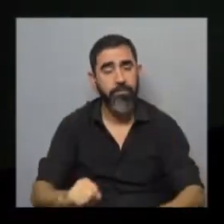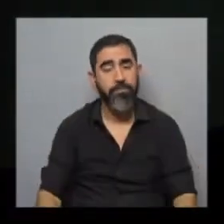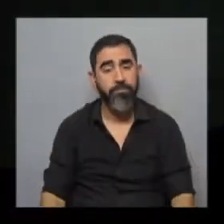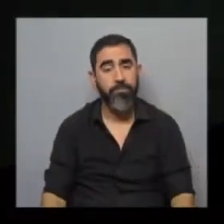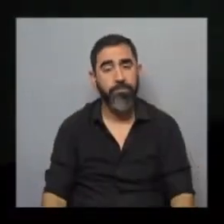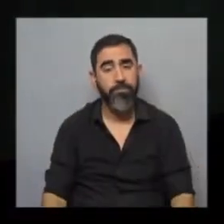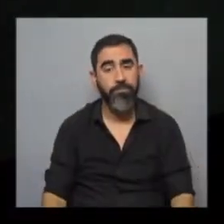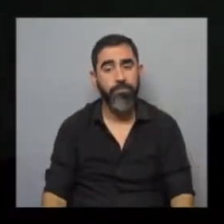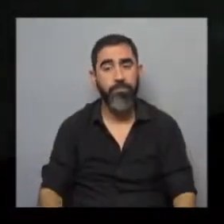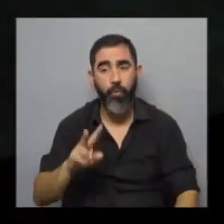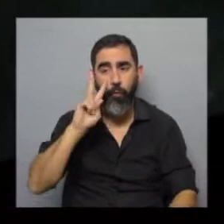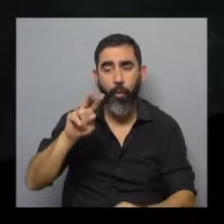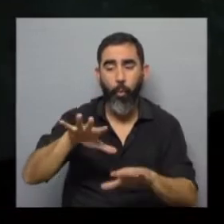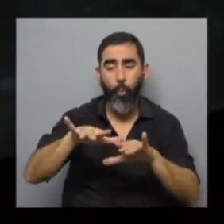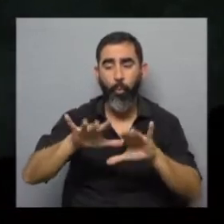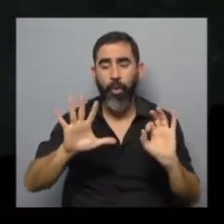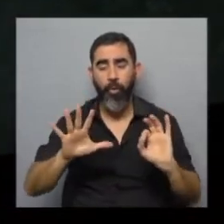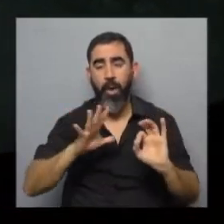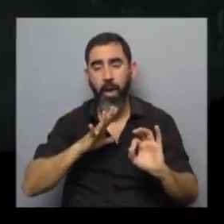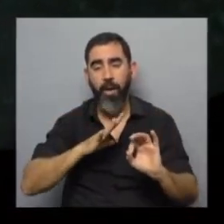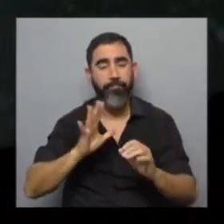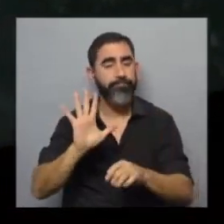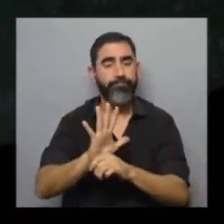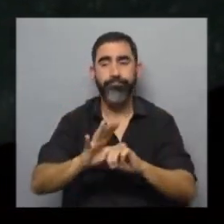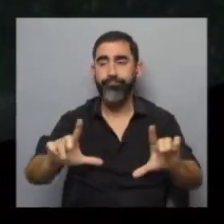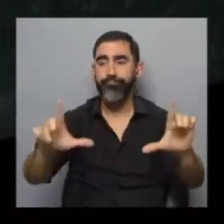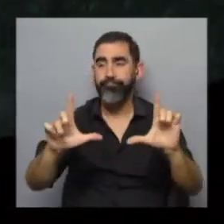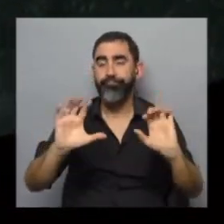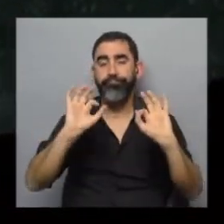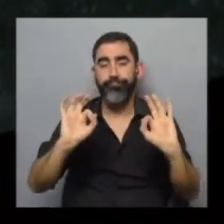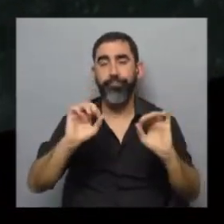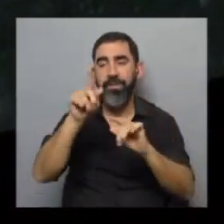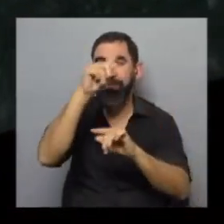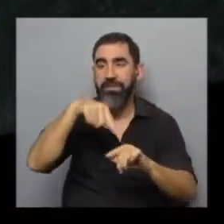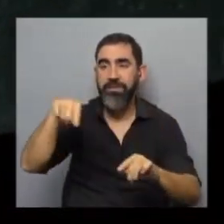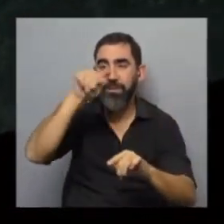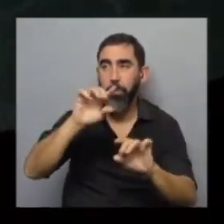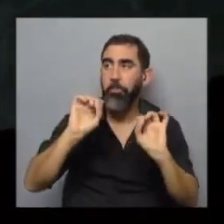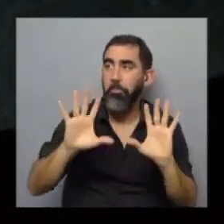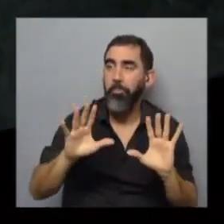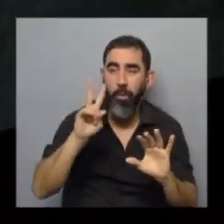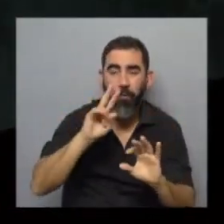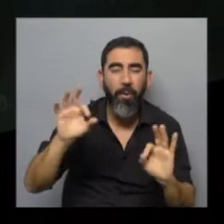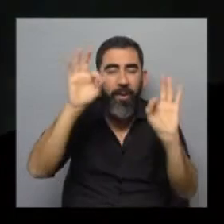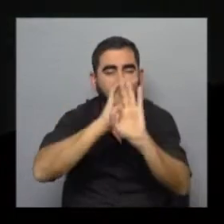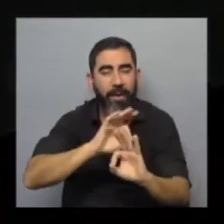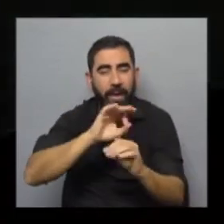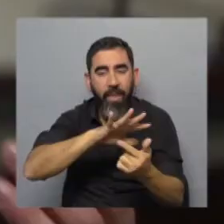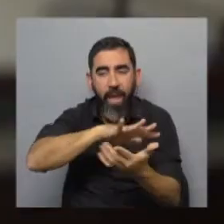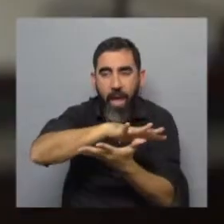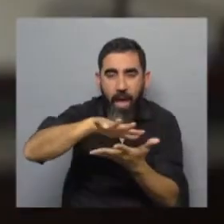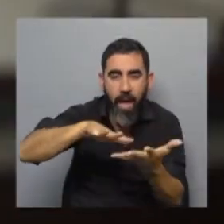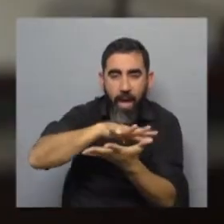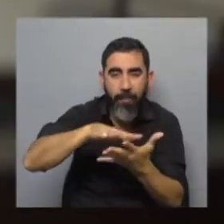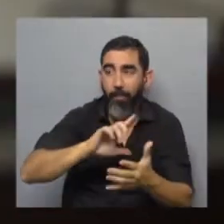Por más que uno lo vea en la pantalla de la computadora, uno va a ver un plato, va a ver un círculo. No va a haber este ambiente inmersivo porque